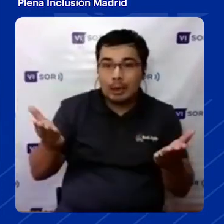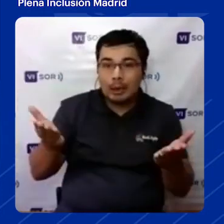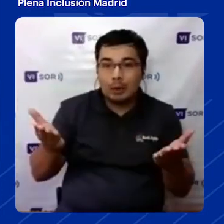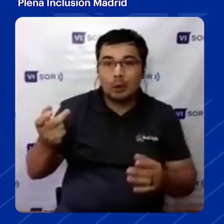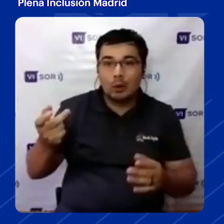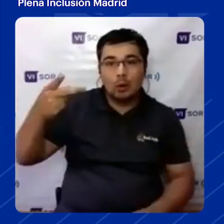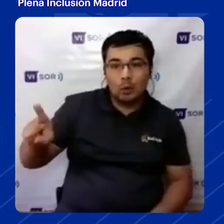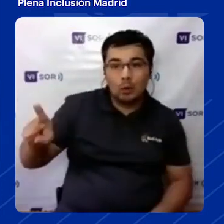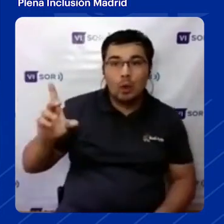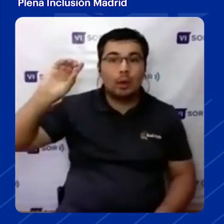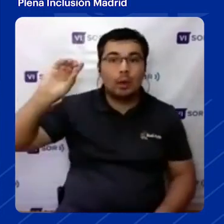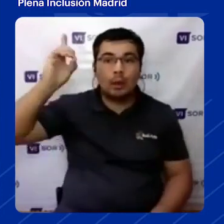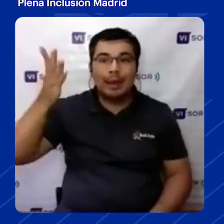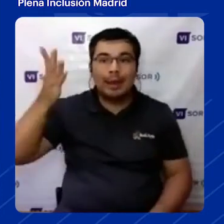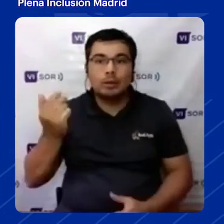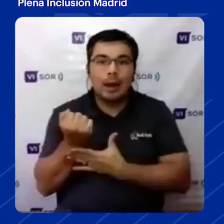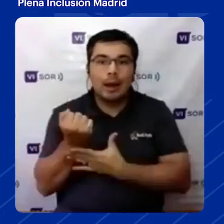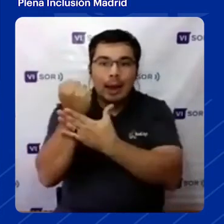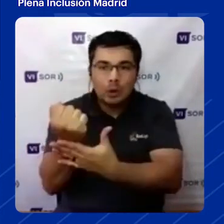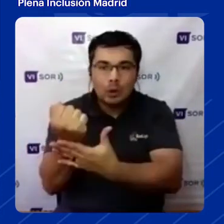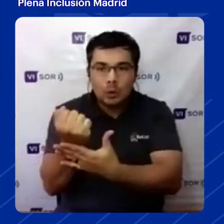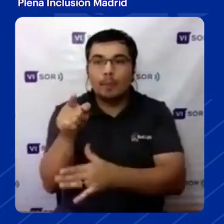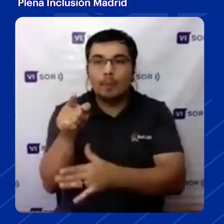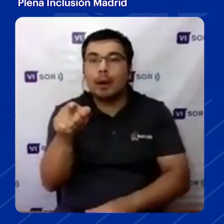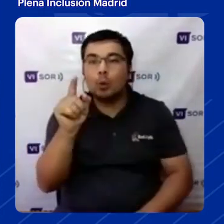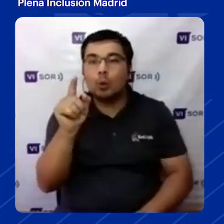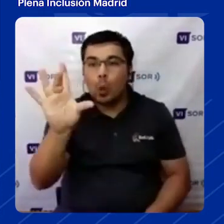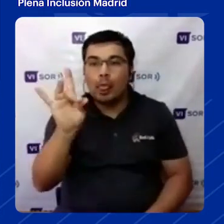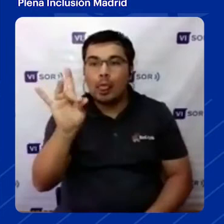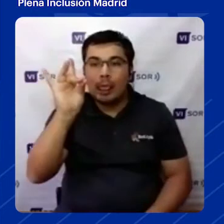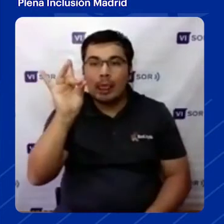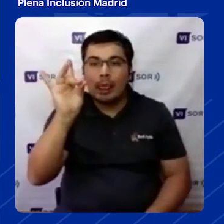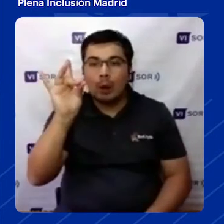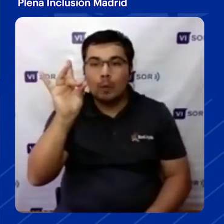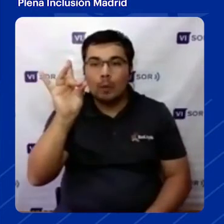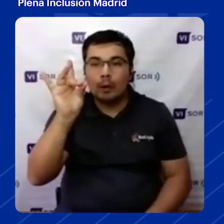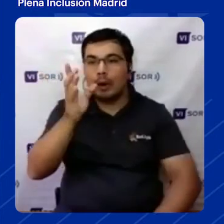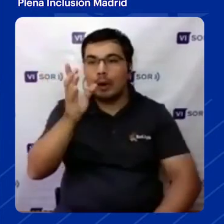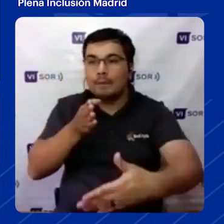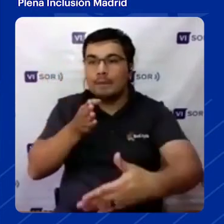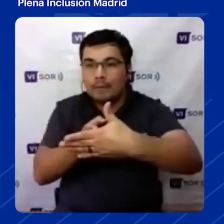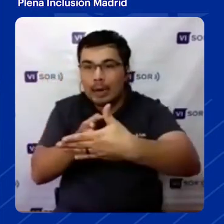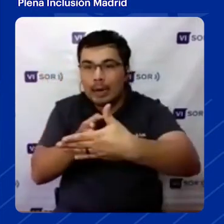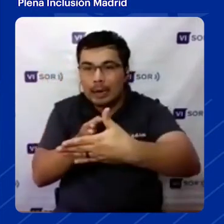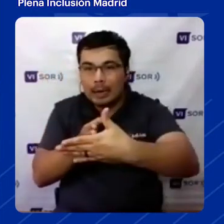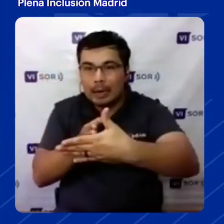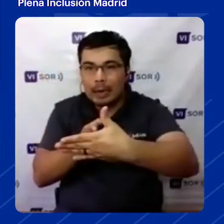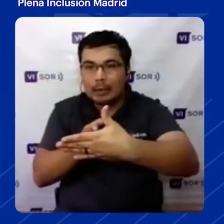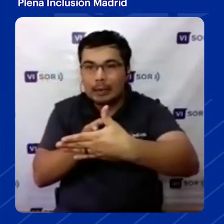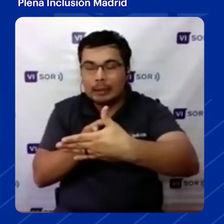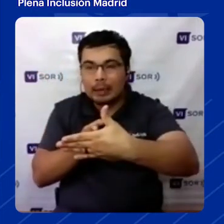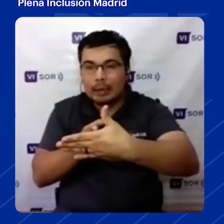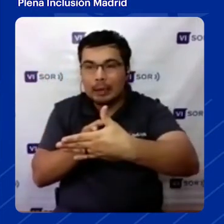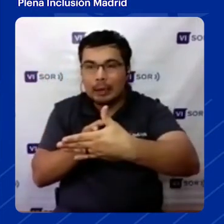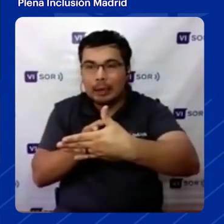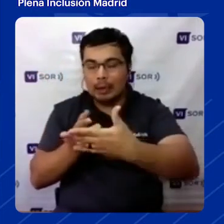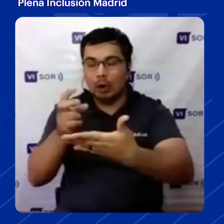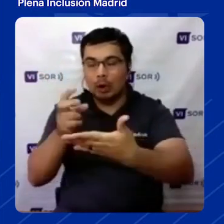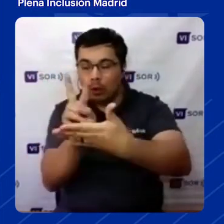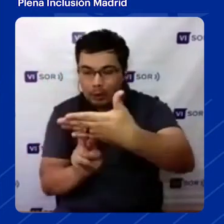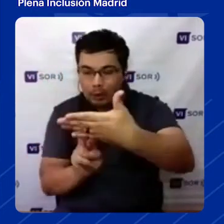que ayuda para descubrir barreras y mejorar los textos. Y eso es algo que se debe retribuir.